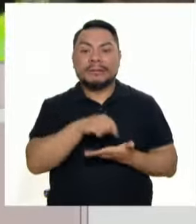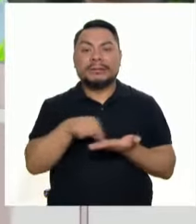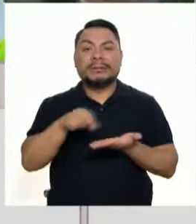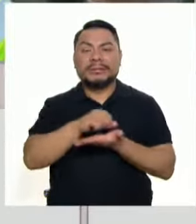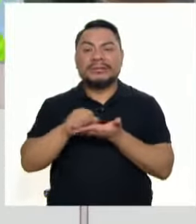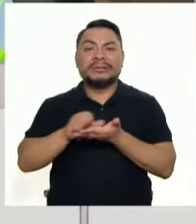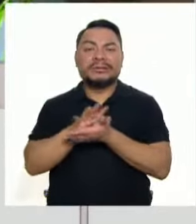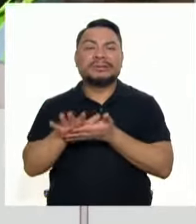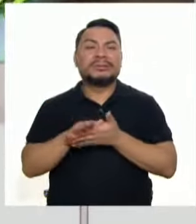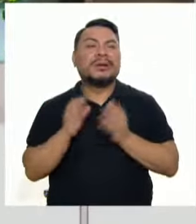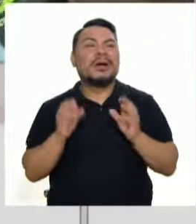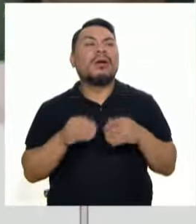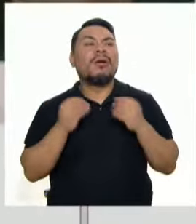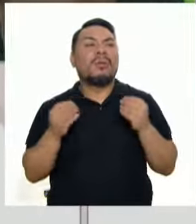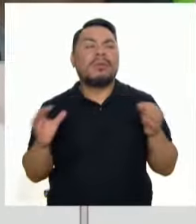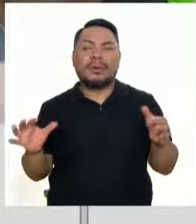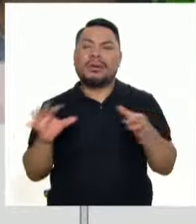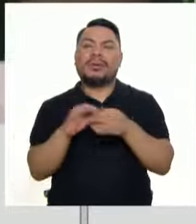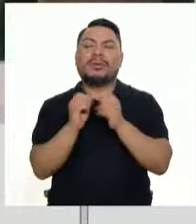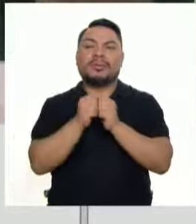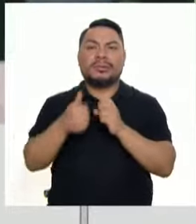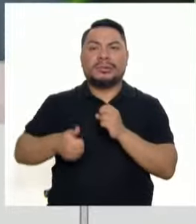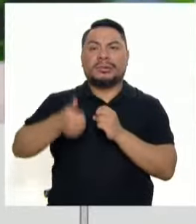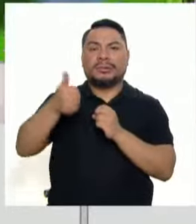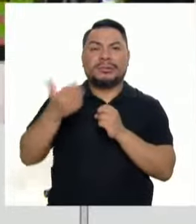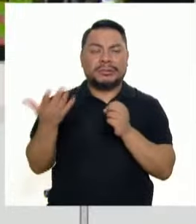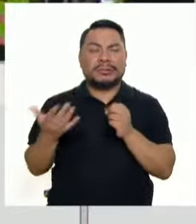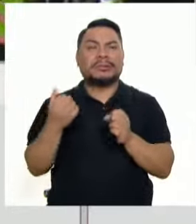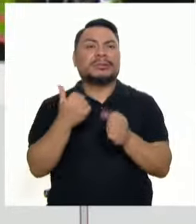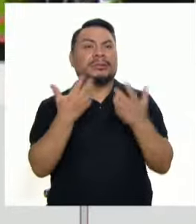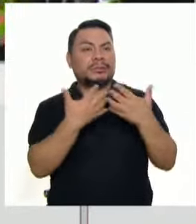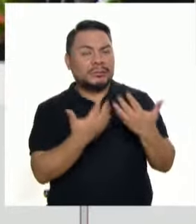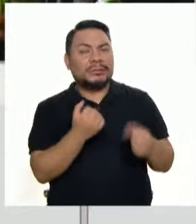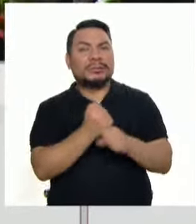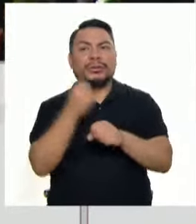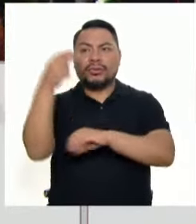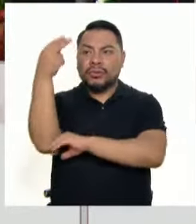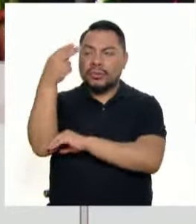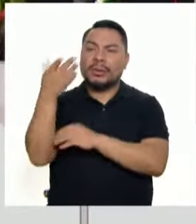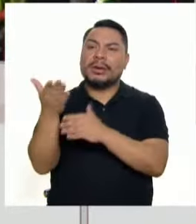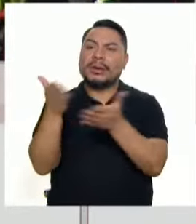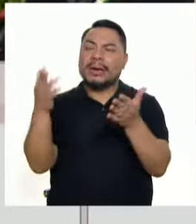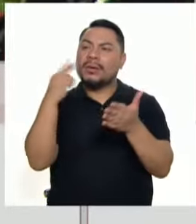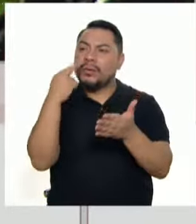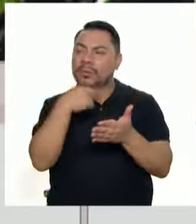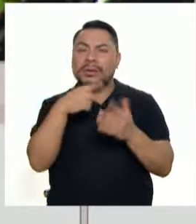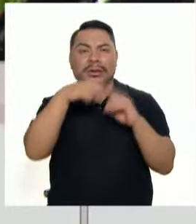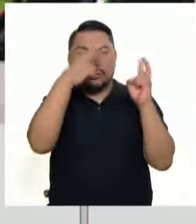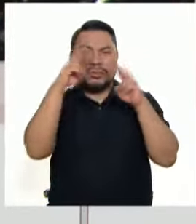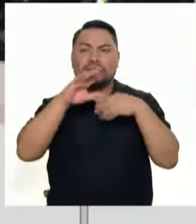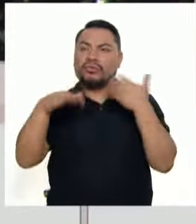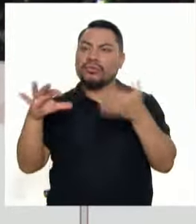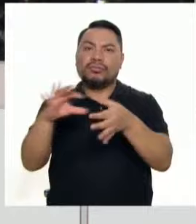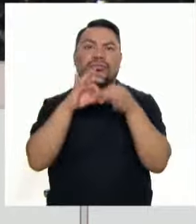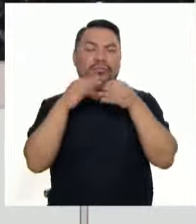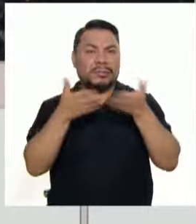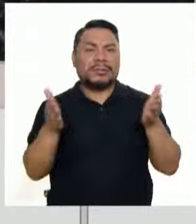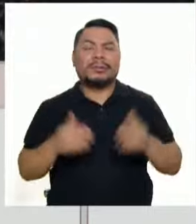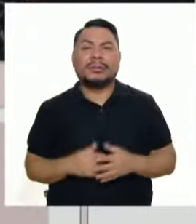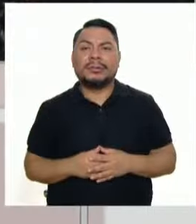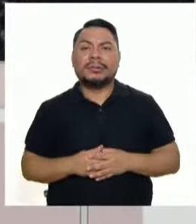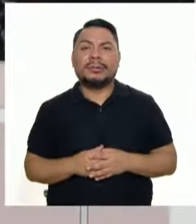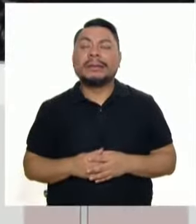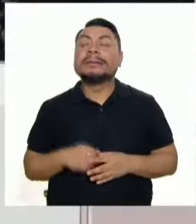ha sido esta articulación junto a las autoridades de los negocios, la oferta hotelera, la oferta turística en general? Es todo un